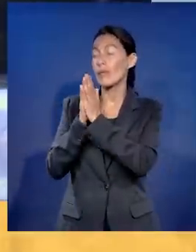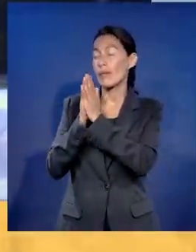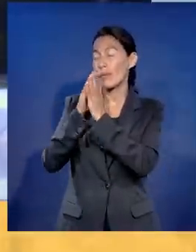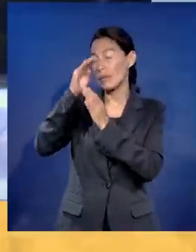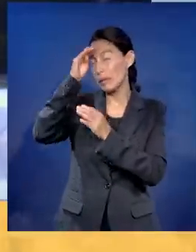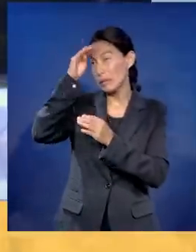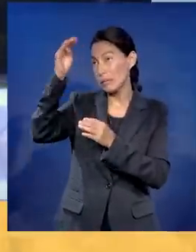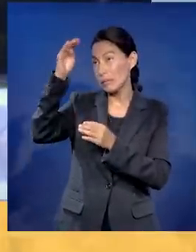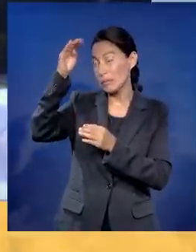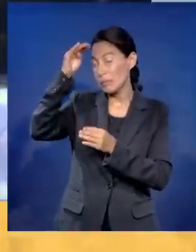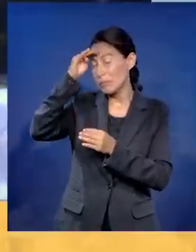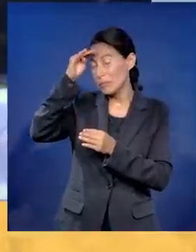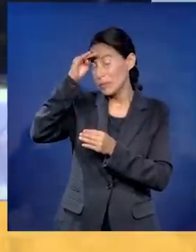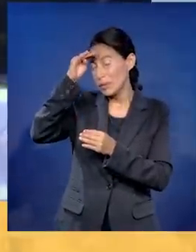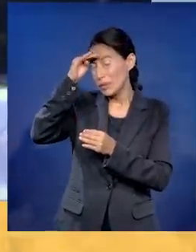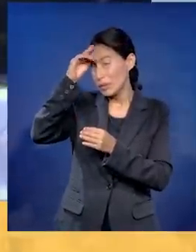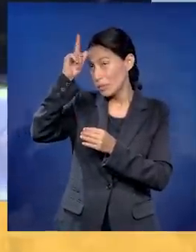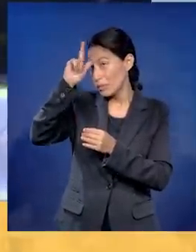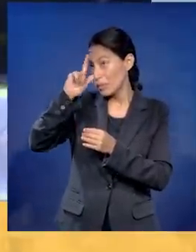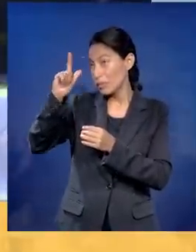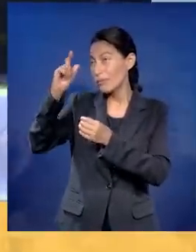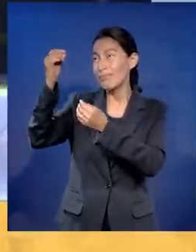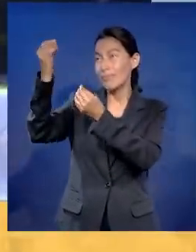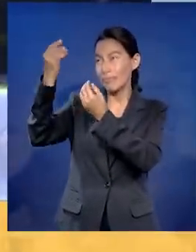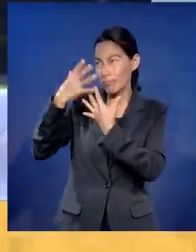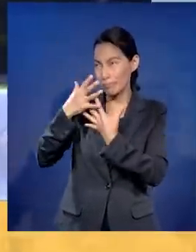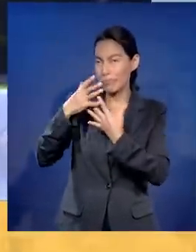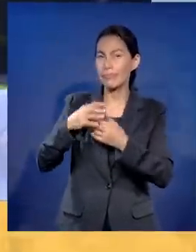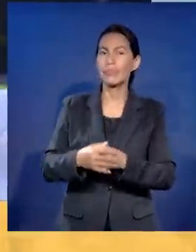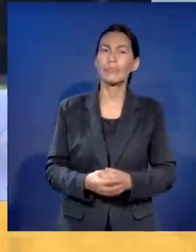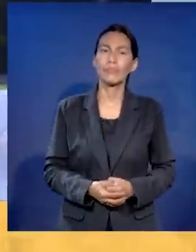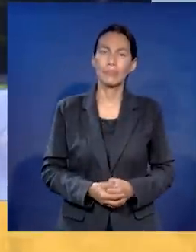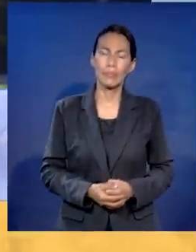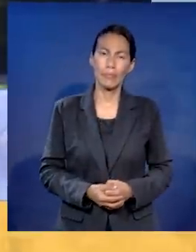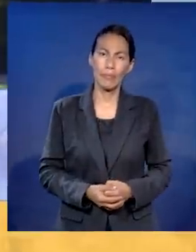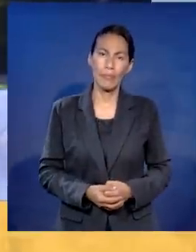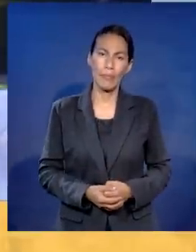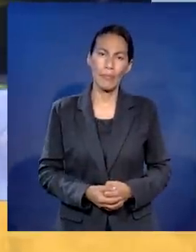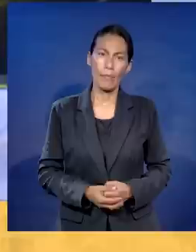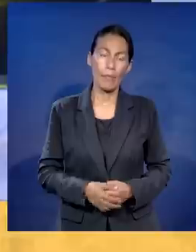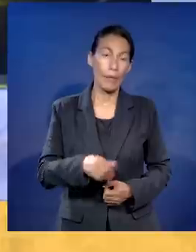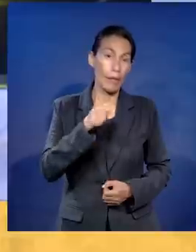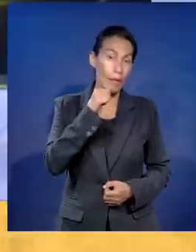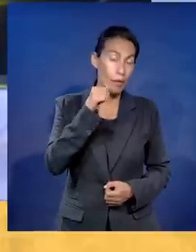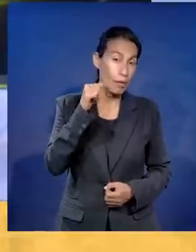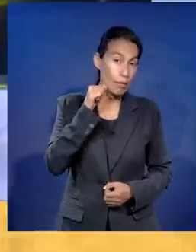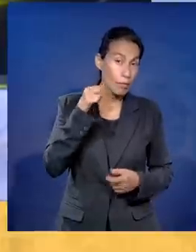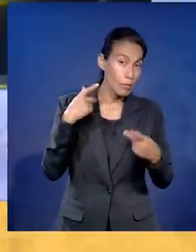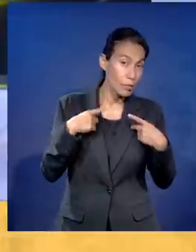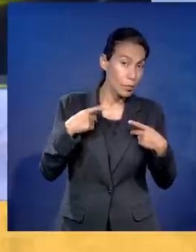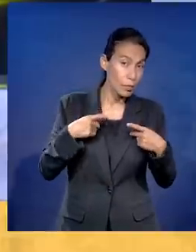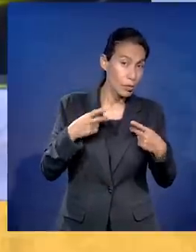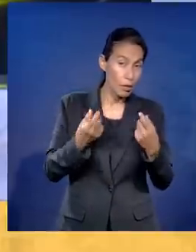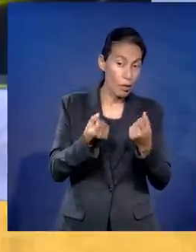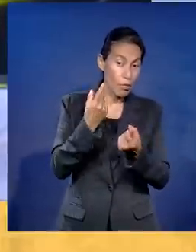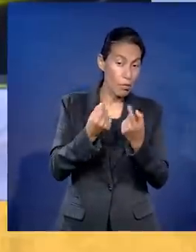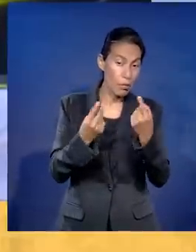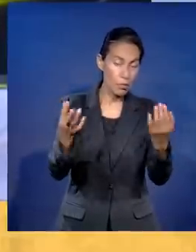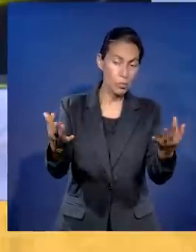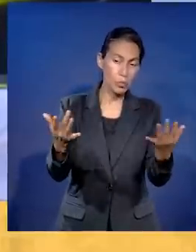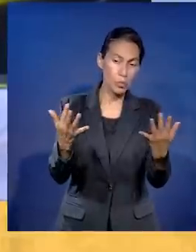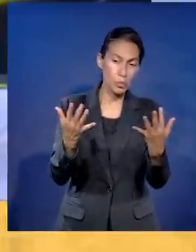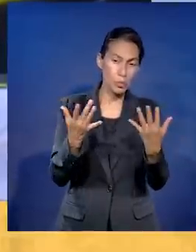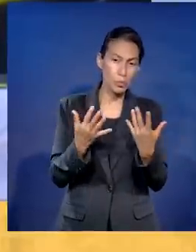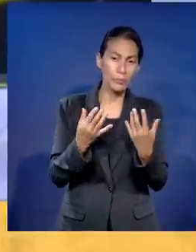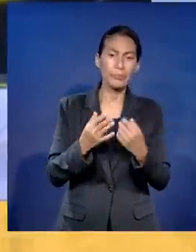a Cristo dame señor una mente espiritual Escríbelo allí ayer pasaron algunas